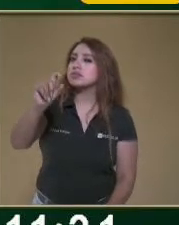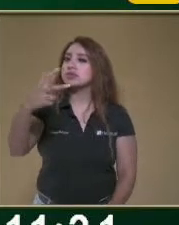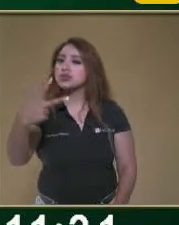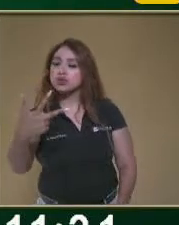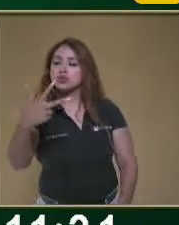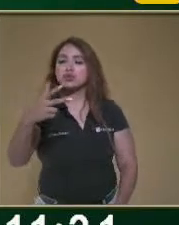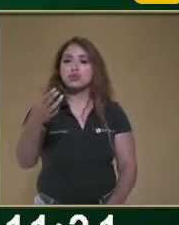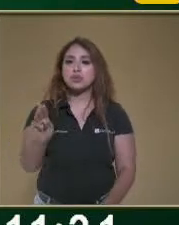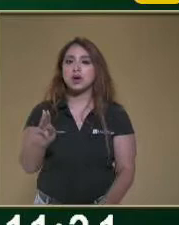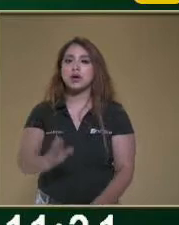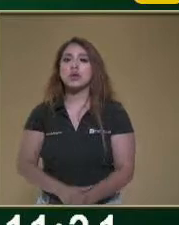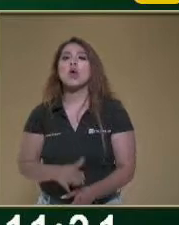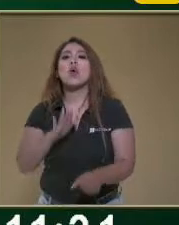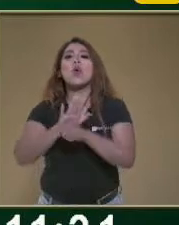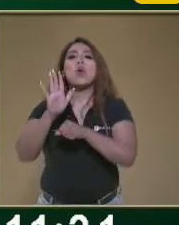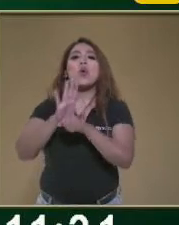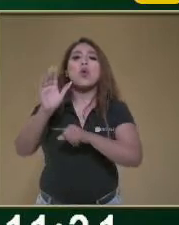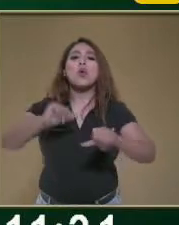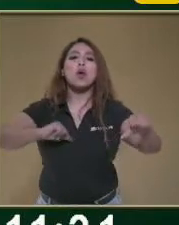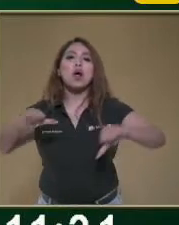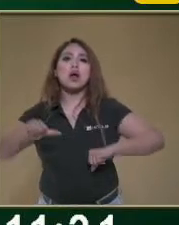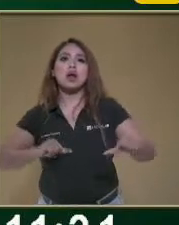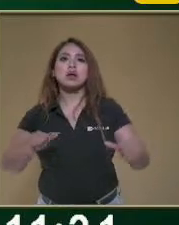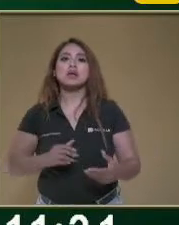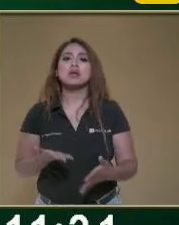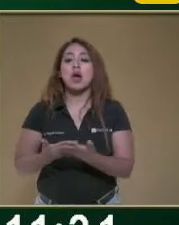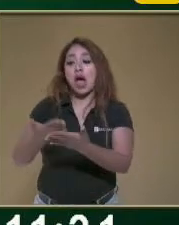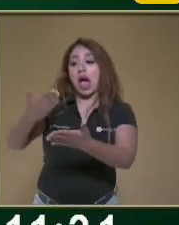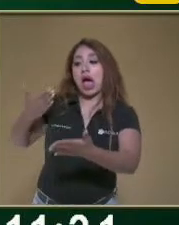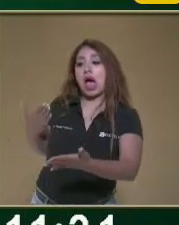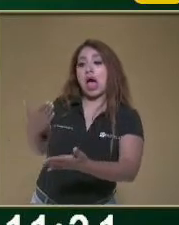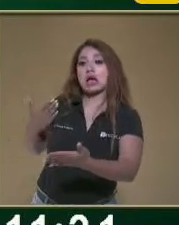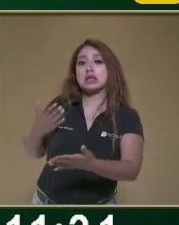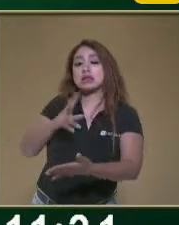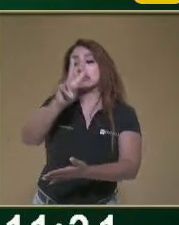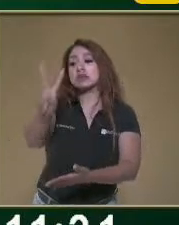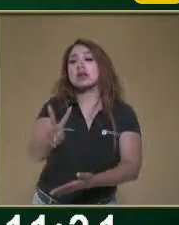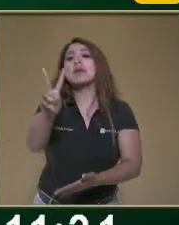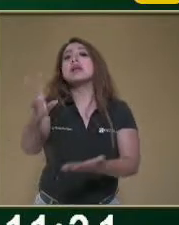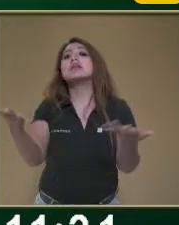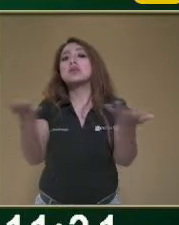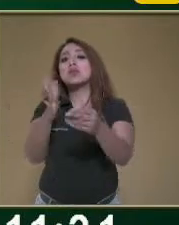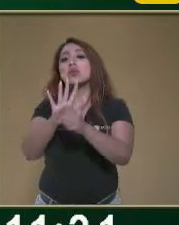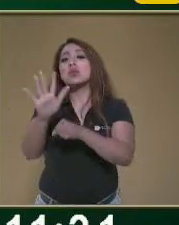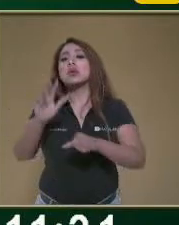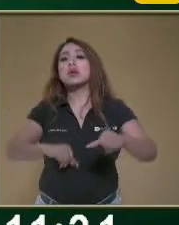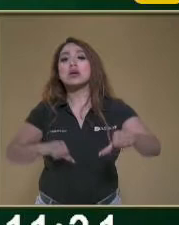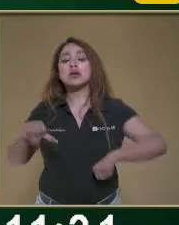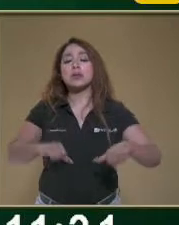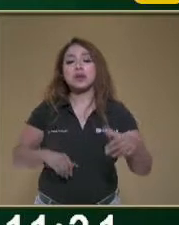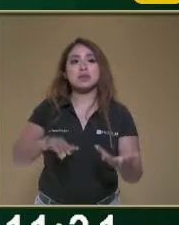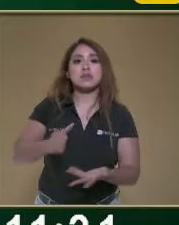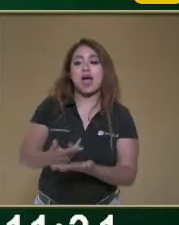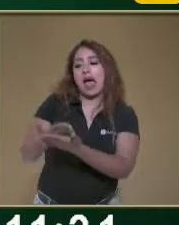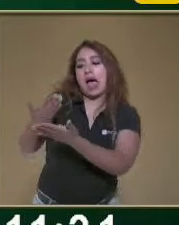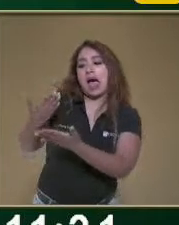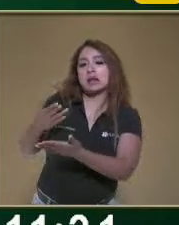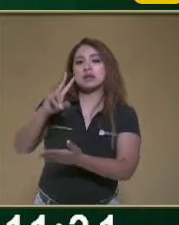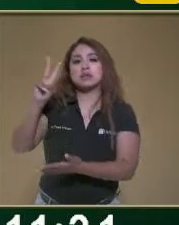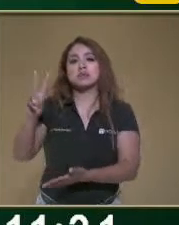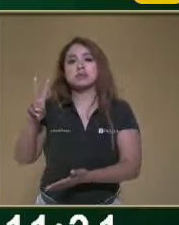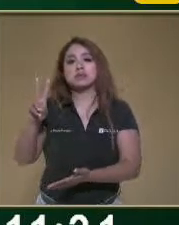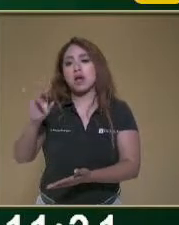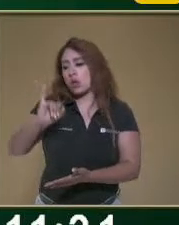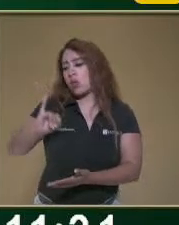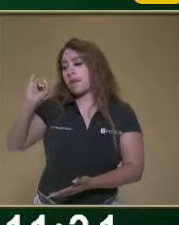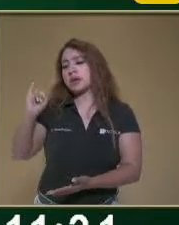¿Qué actividades realizaron un día antes del viernes? Bueno, un día antes del viernes, tuvieron